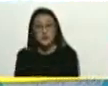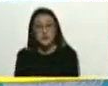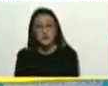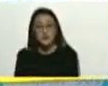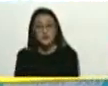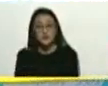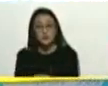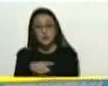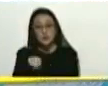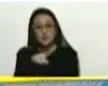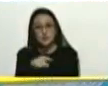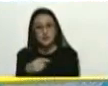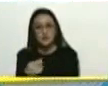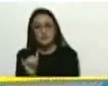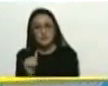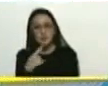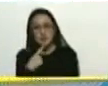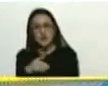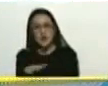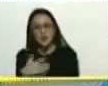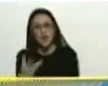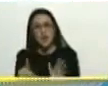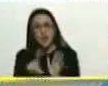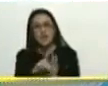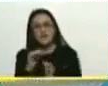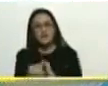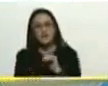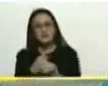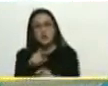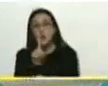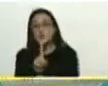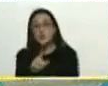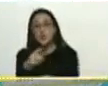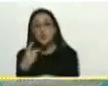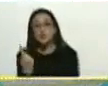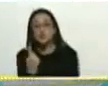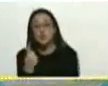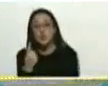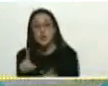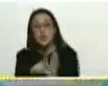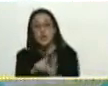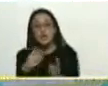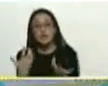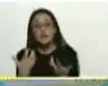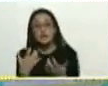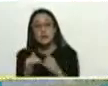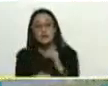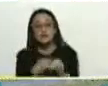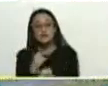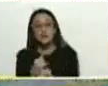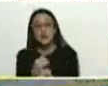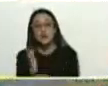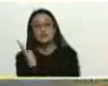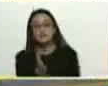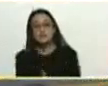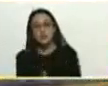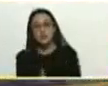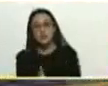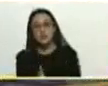díganme ustedes que lee internacional una sola ley internacional que avale las sanciones contra la industria petrolera